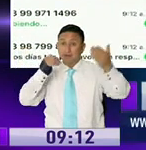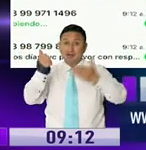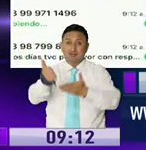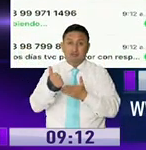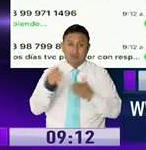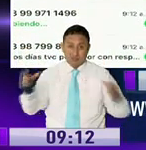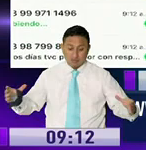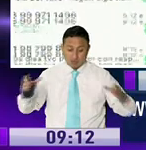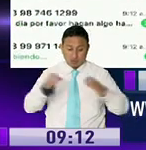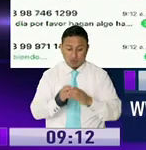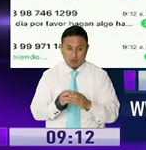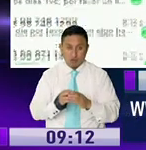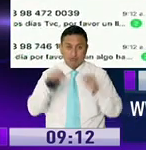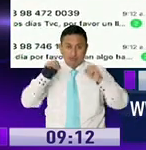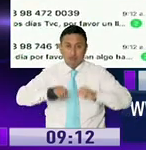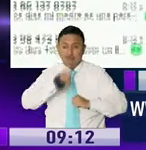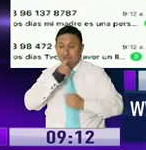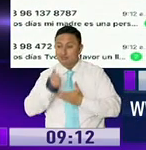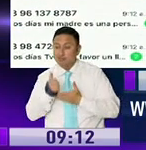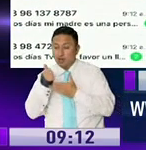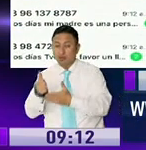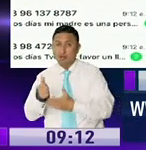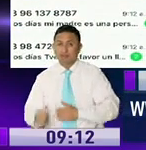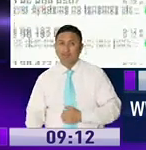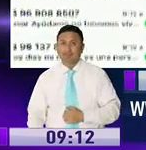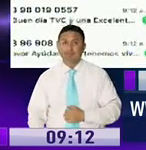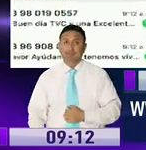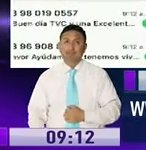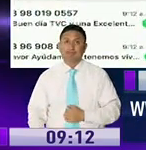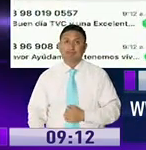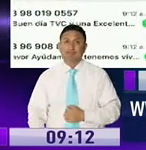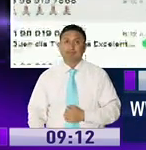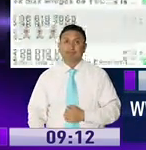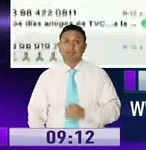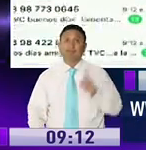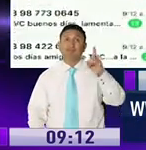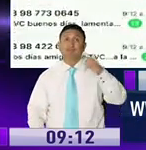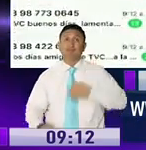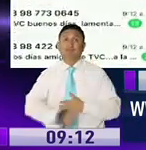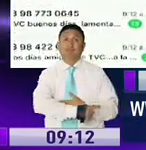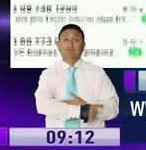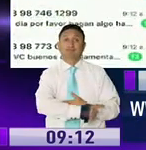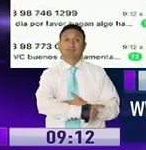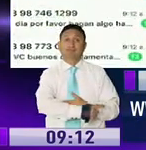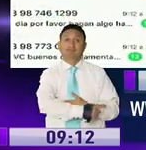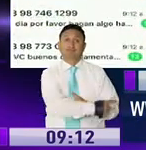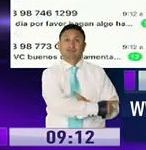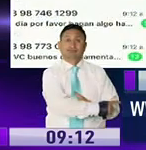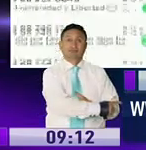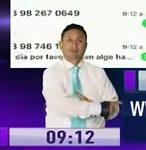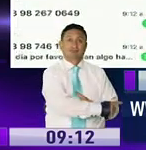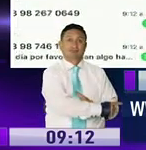unirse con los vecinos para lograr. Buenos días, mi nombre... Ahí está también ya en pantalla para que ustedes puedan ver.